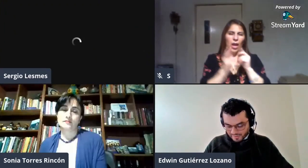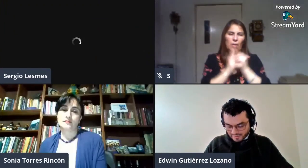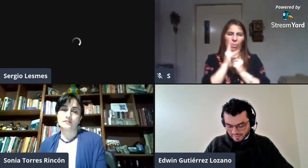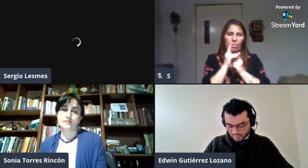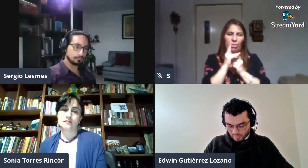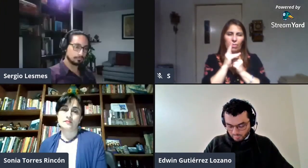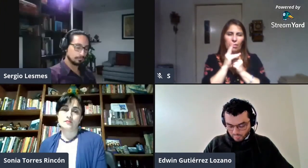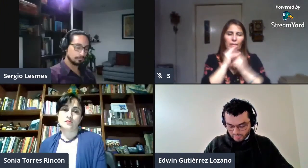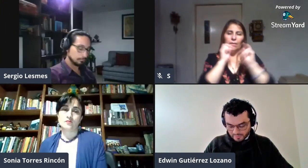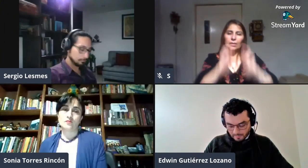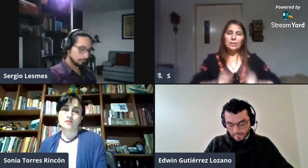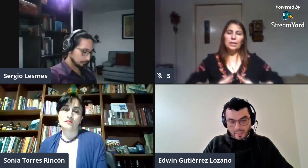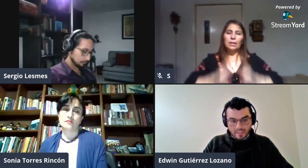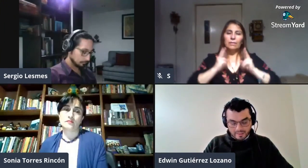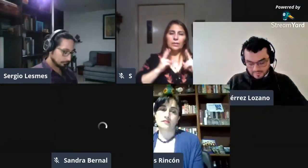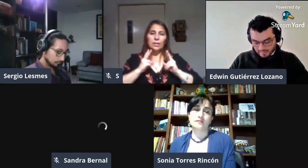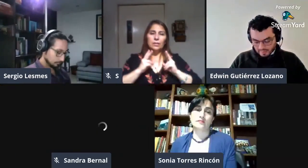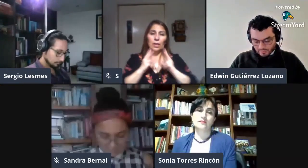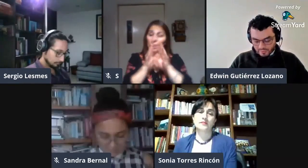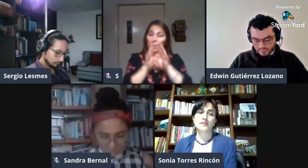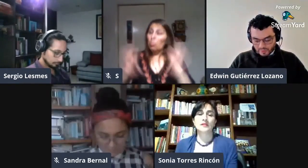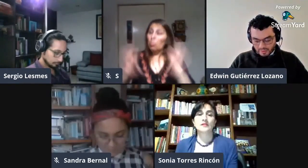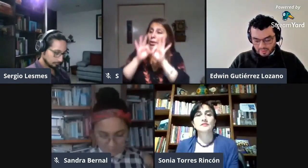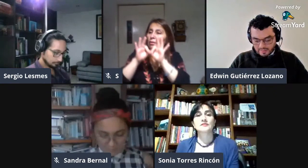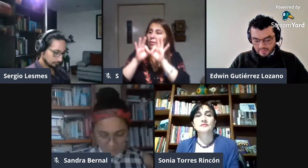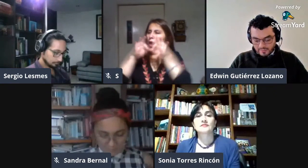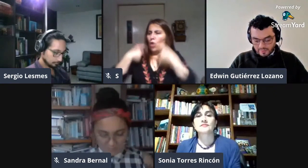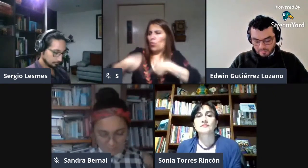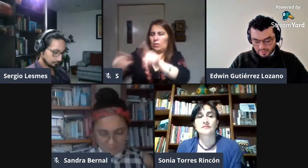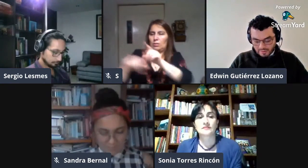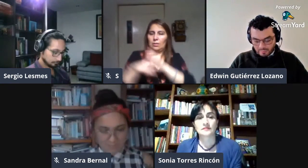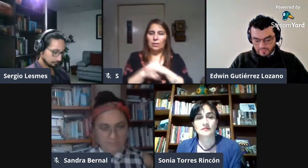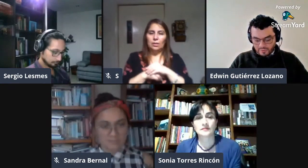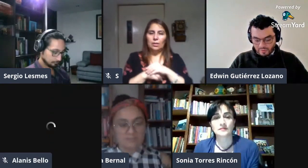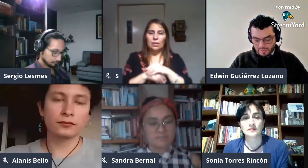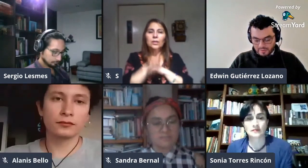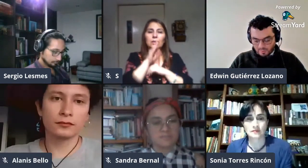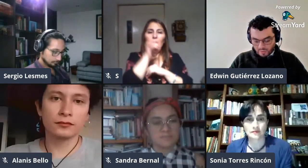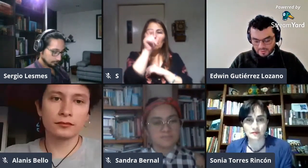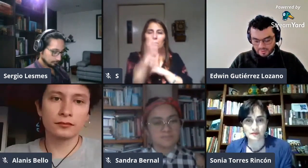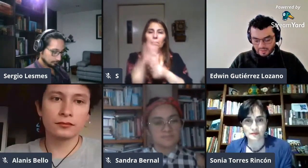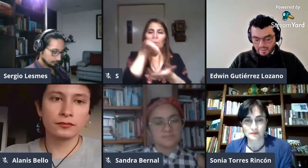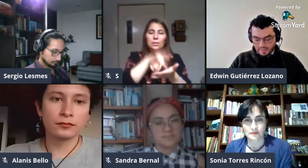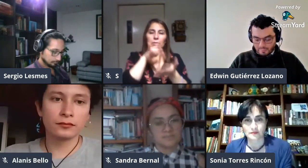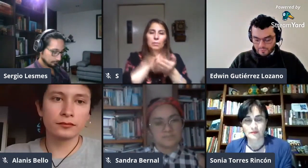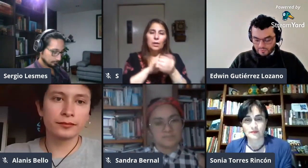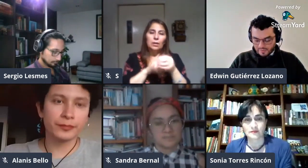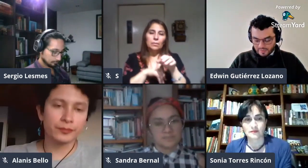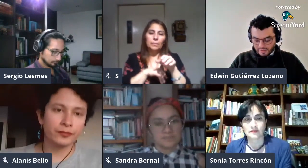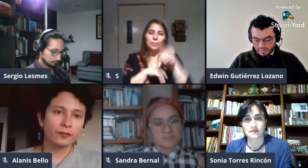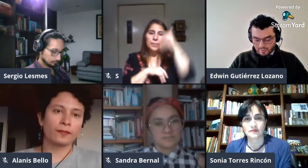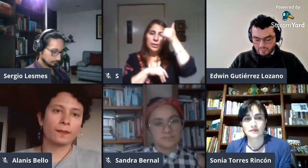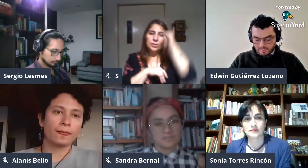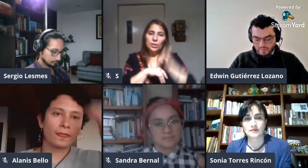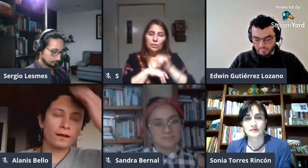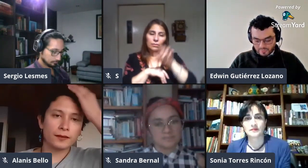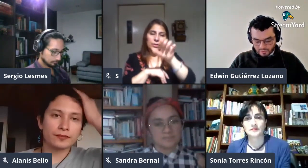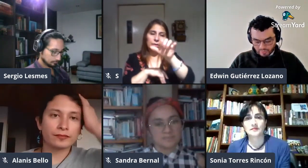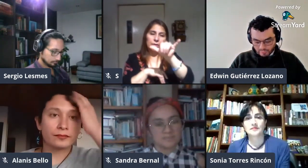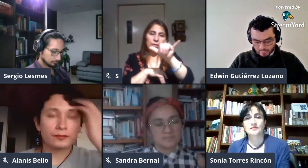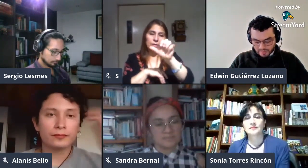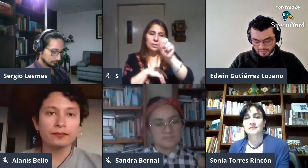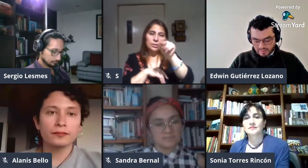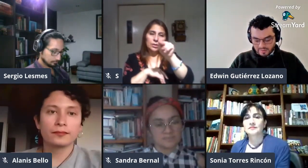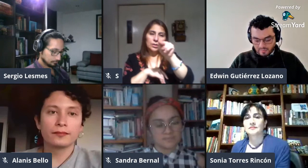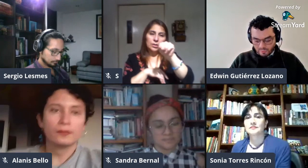desde las vidas que no importan. Aquí estará la profesora Jennifer Villa, la profesora Malanta Wash, la profesora Andrea Rendón, la